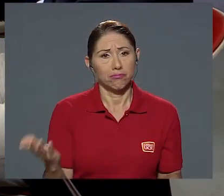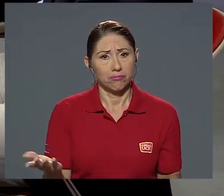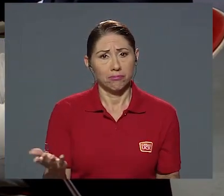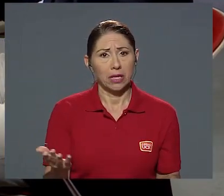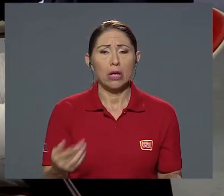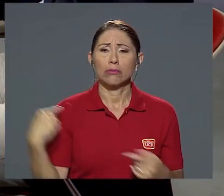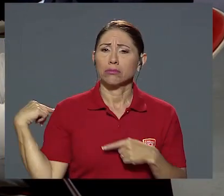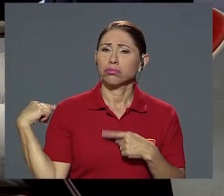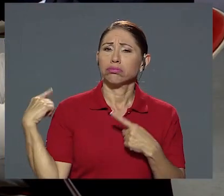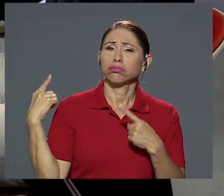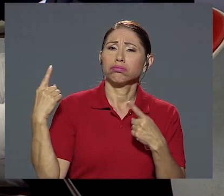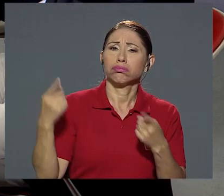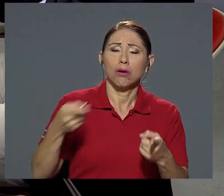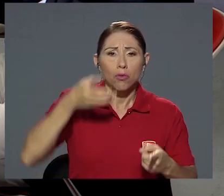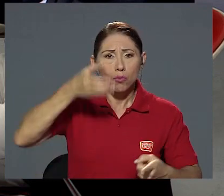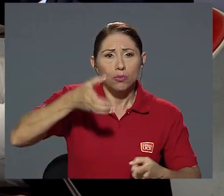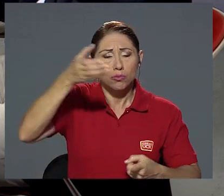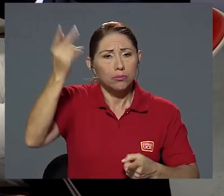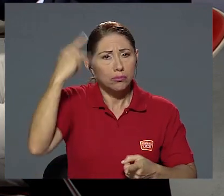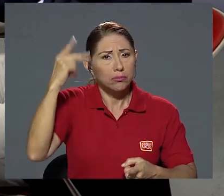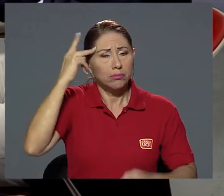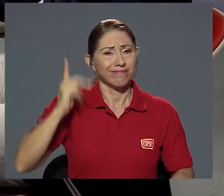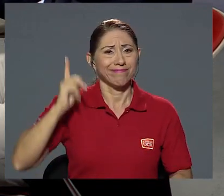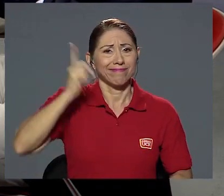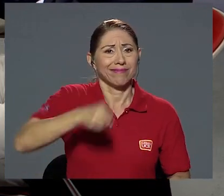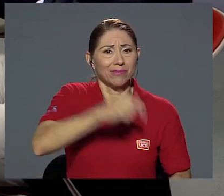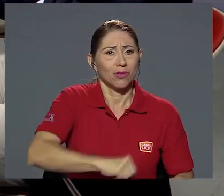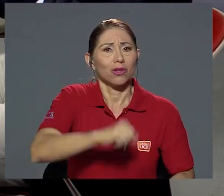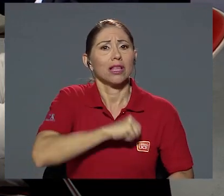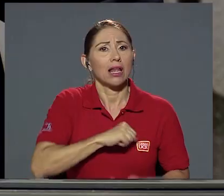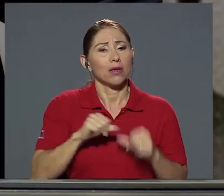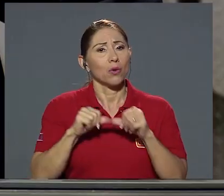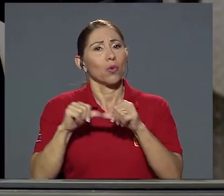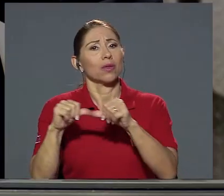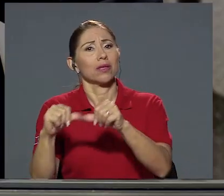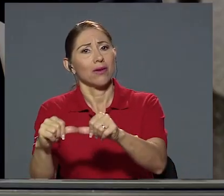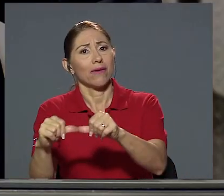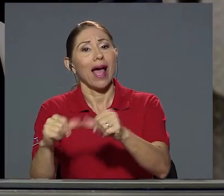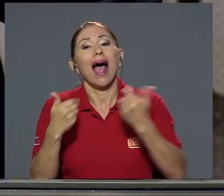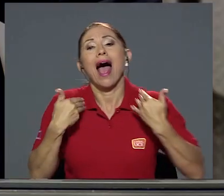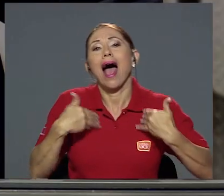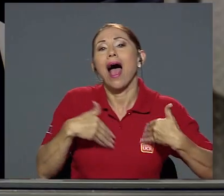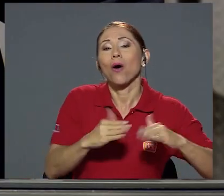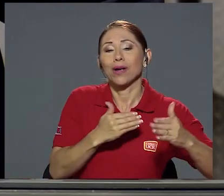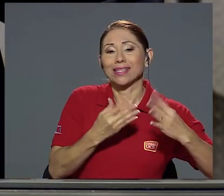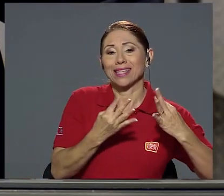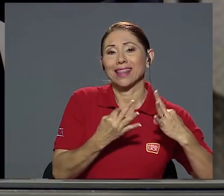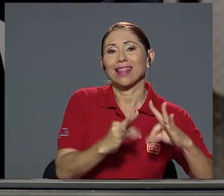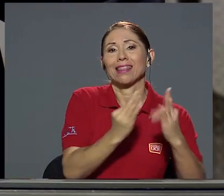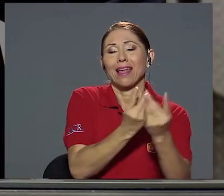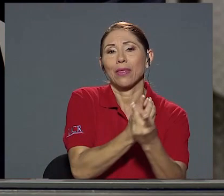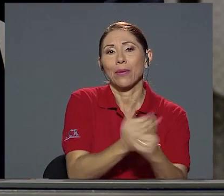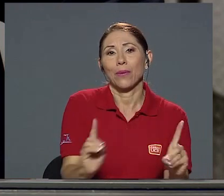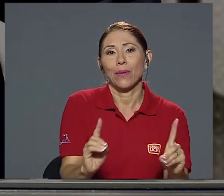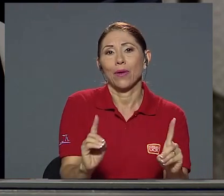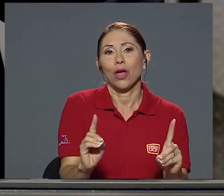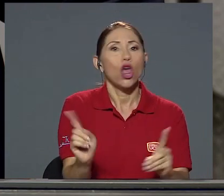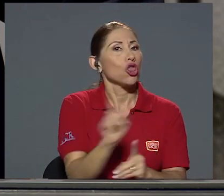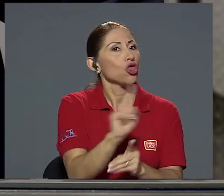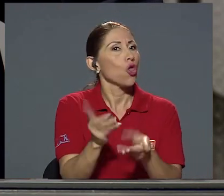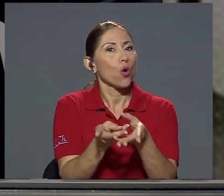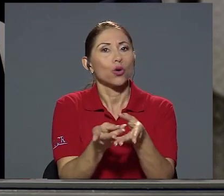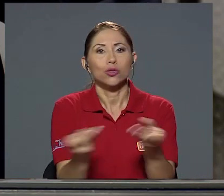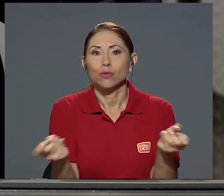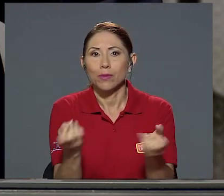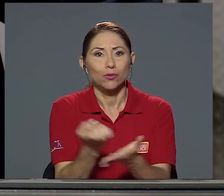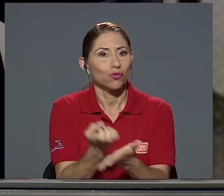la larga cultura política autoritaria prevalece sobre los intentos de consolidar una cultura democrática. Y no solo no